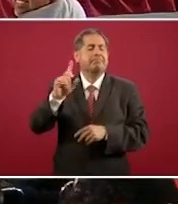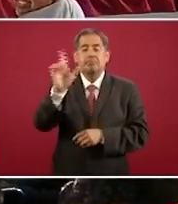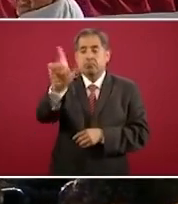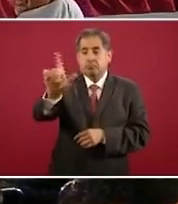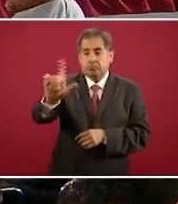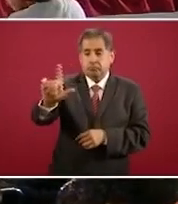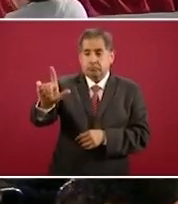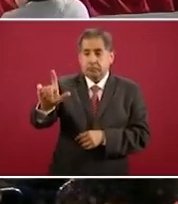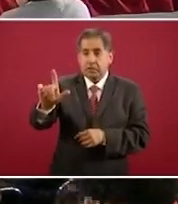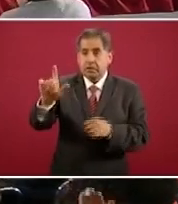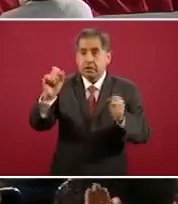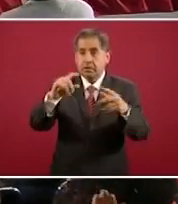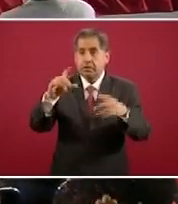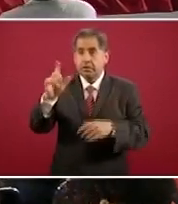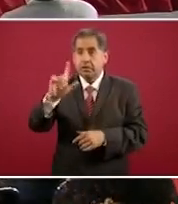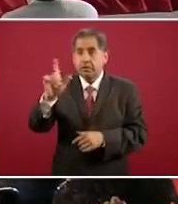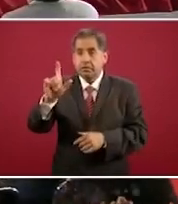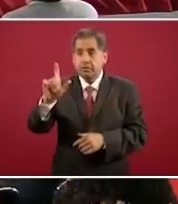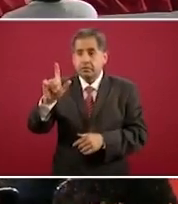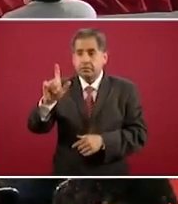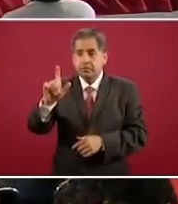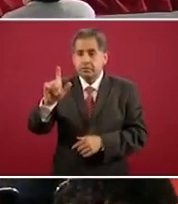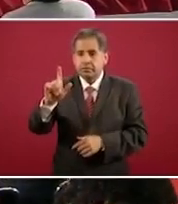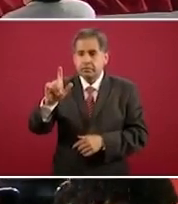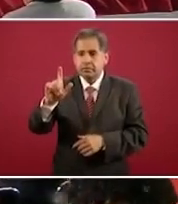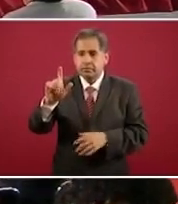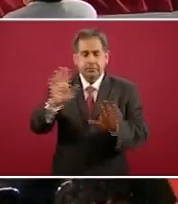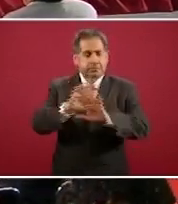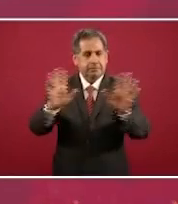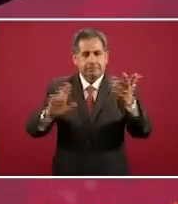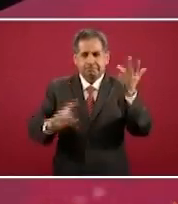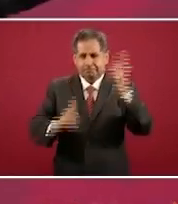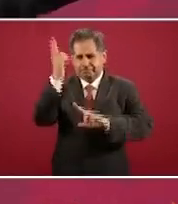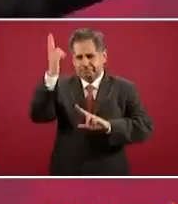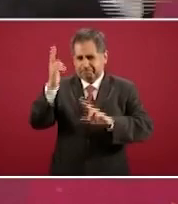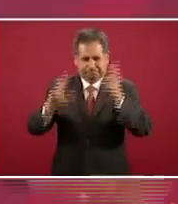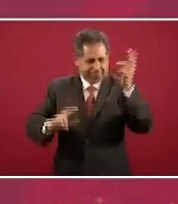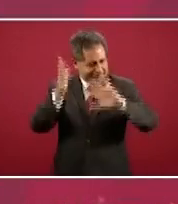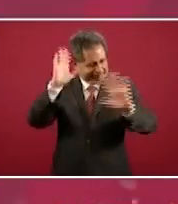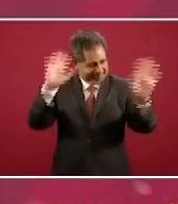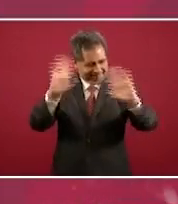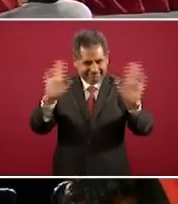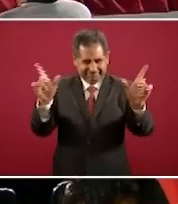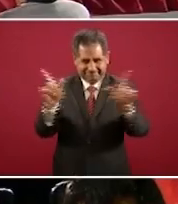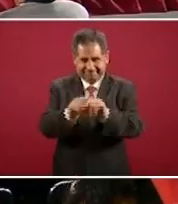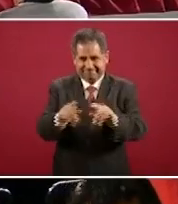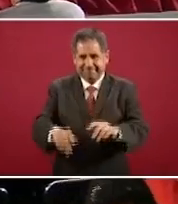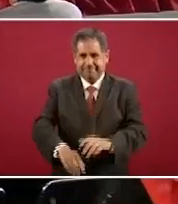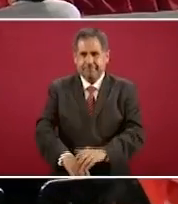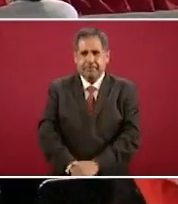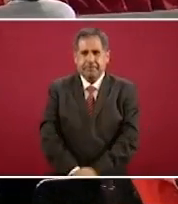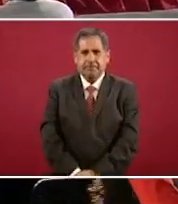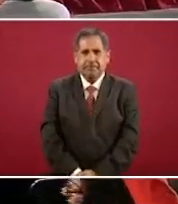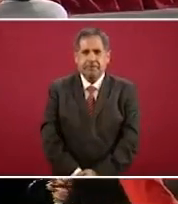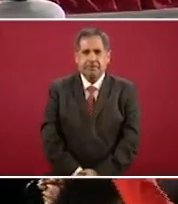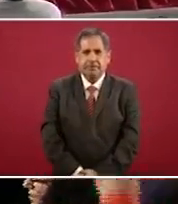el lunes. No. Huelga. Huelga.